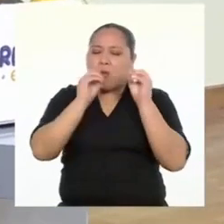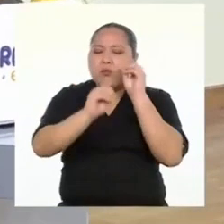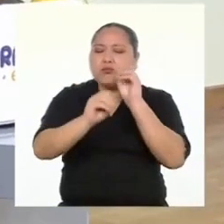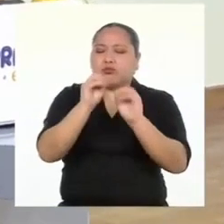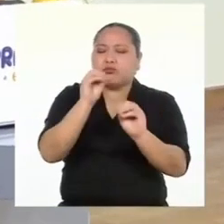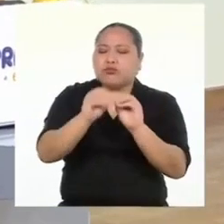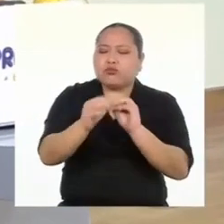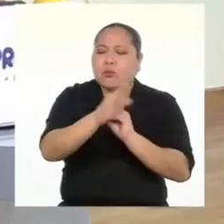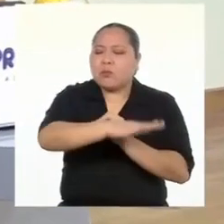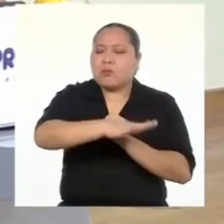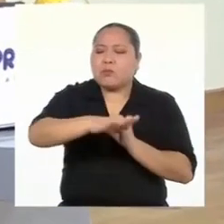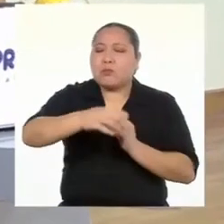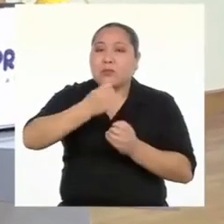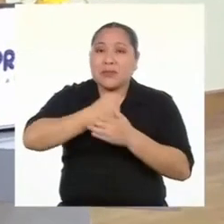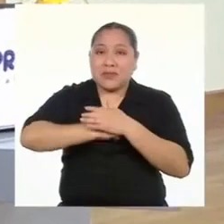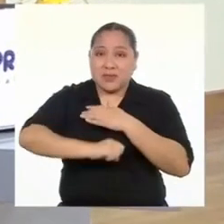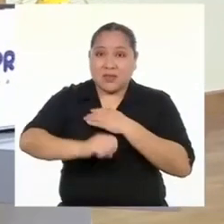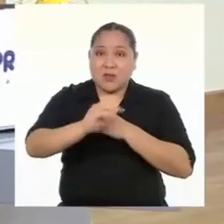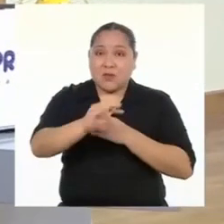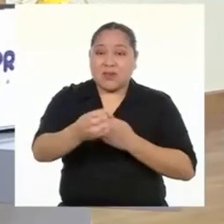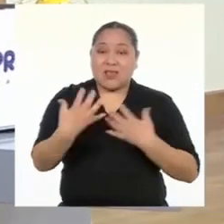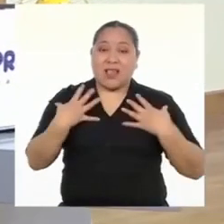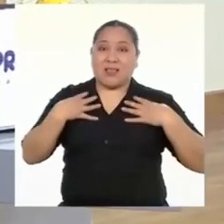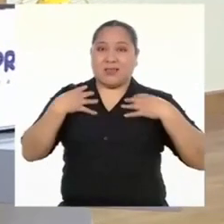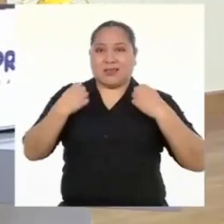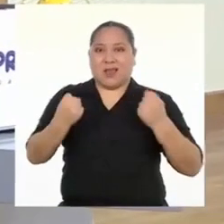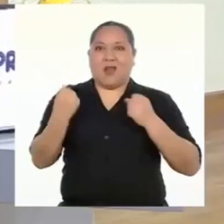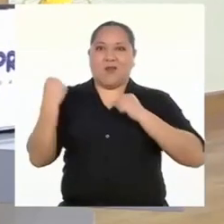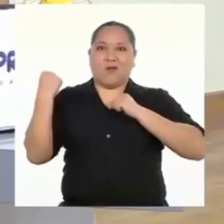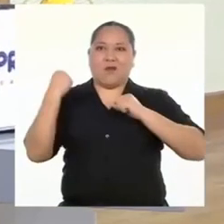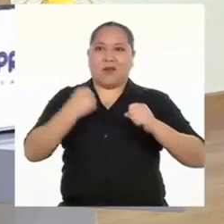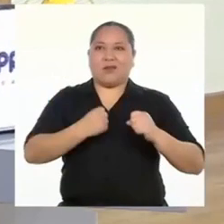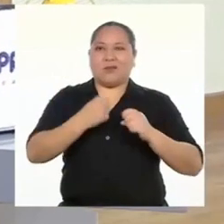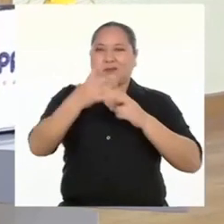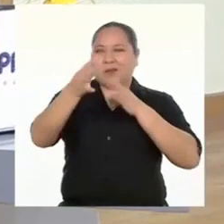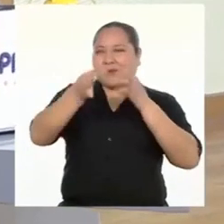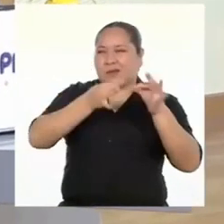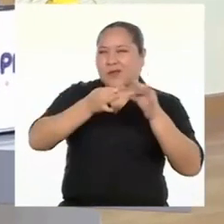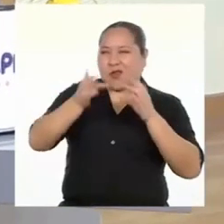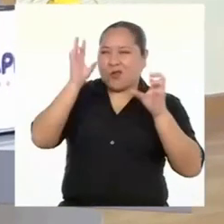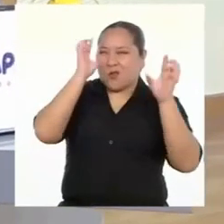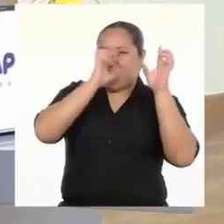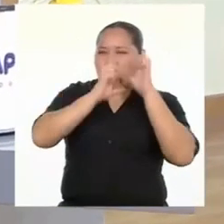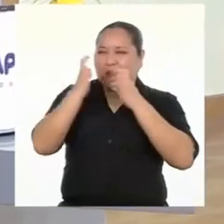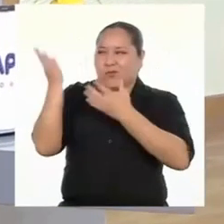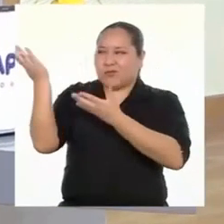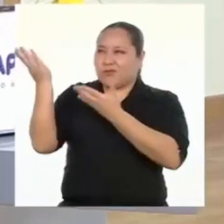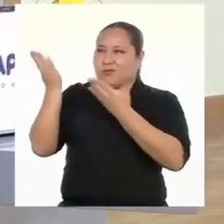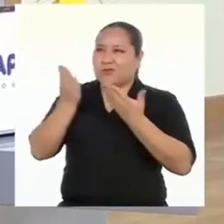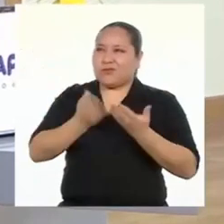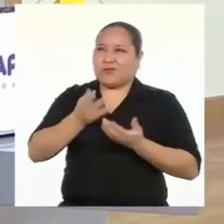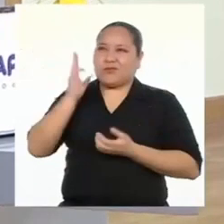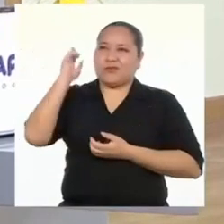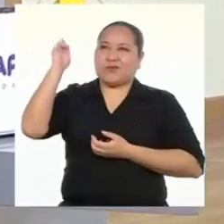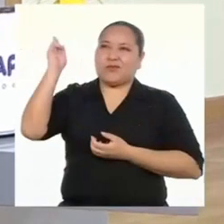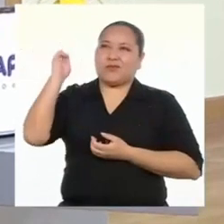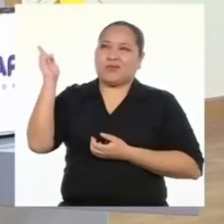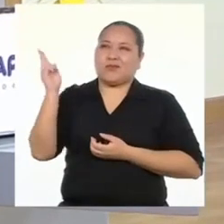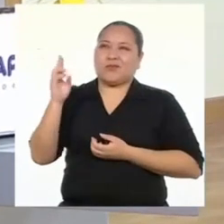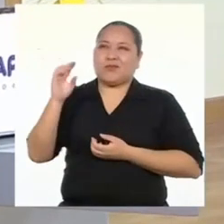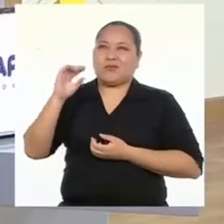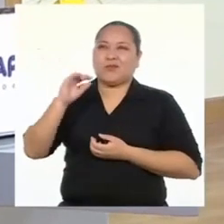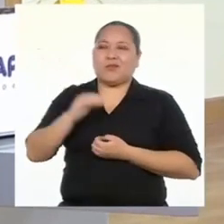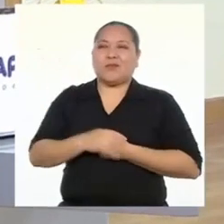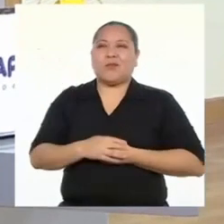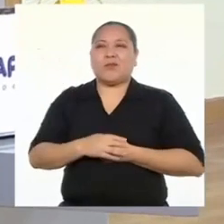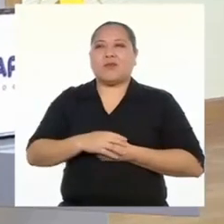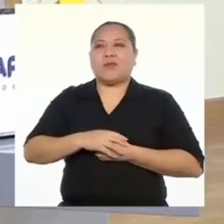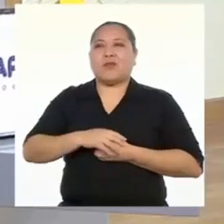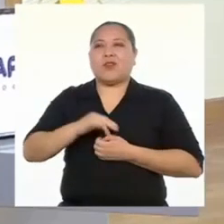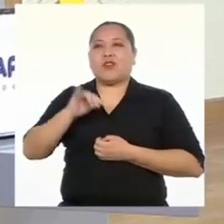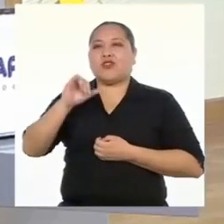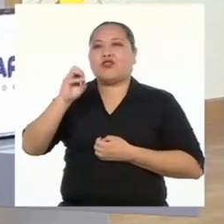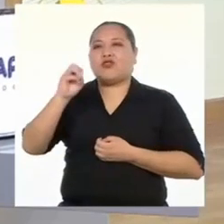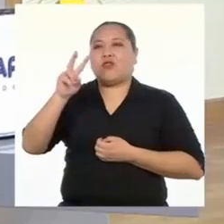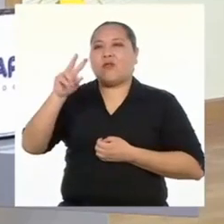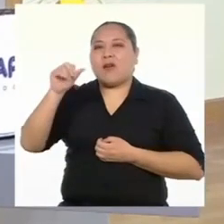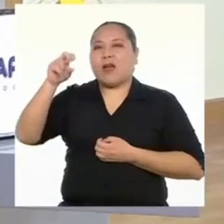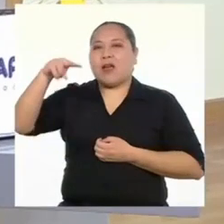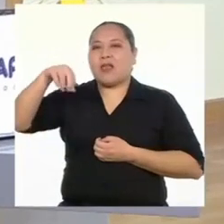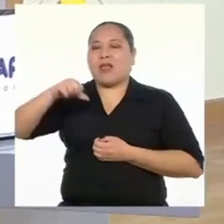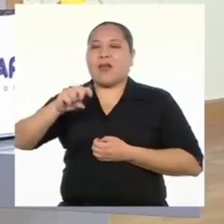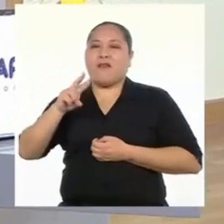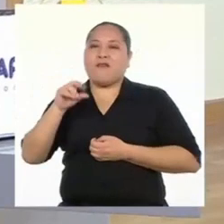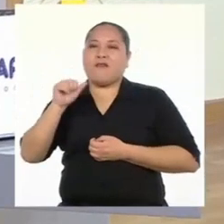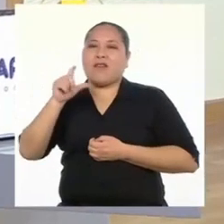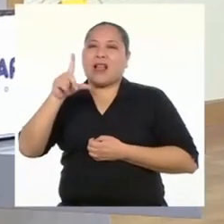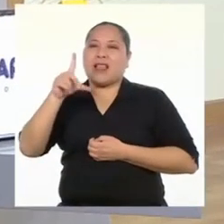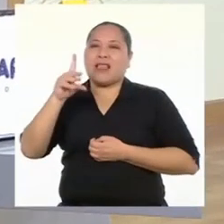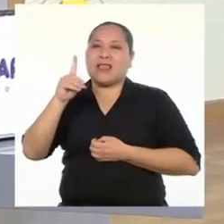estén sanos y fuertes? Para explicar y resolver dudas como esta, vamos a darle la bienvenida a la profesora Giovanna Valdivia, que nos